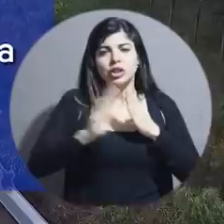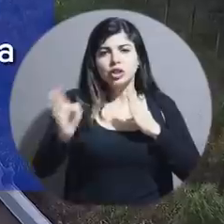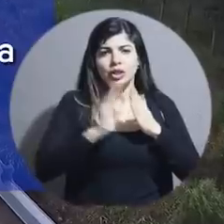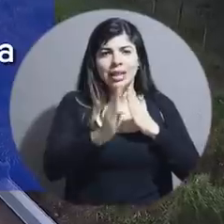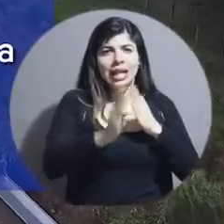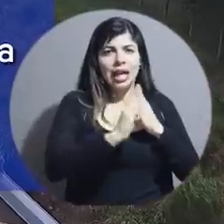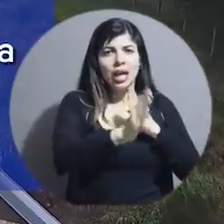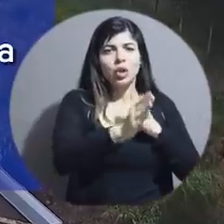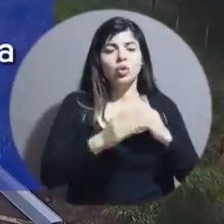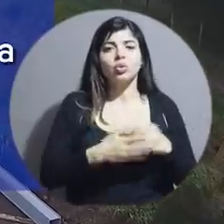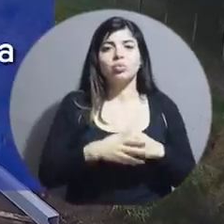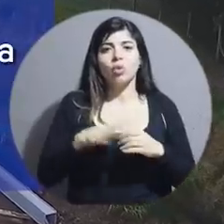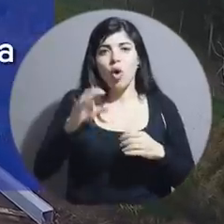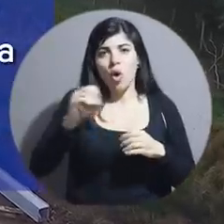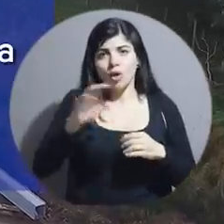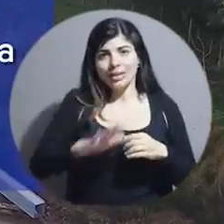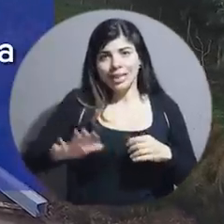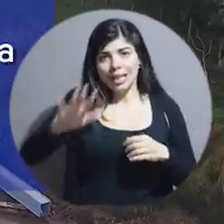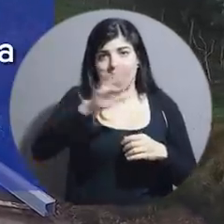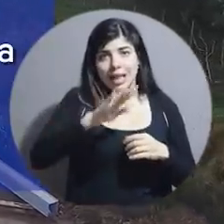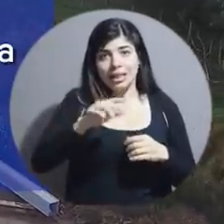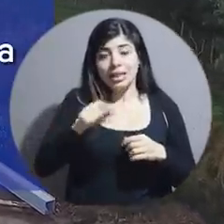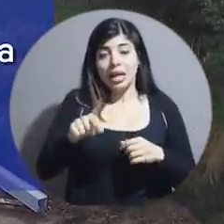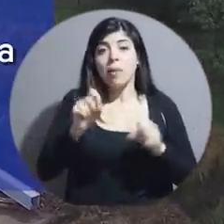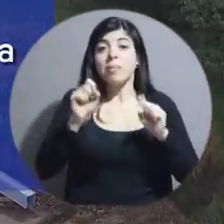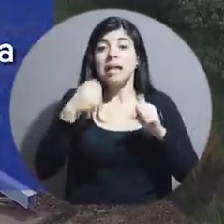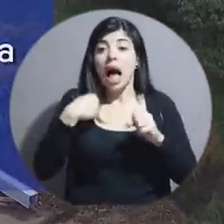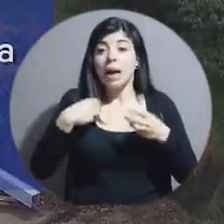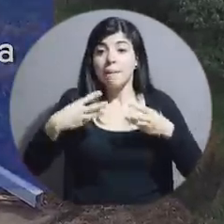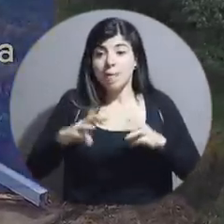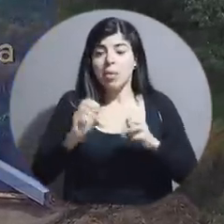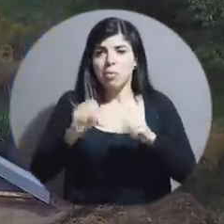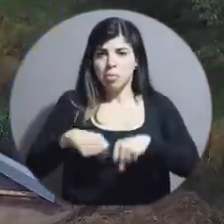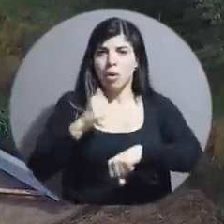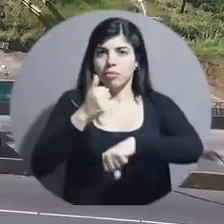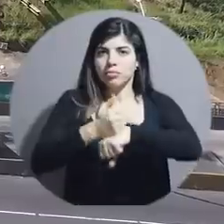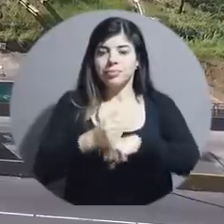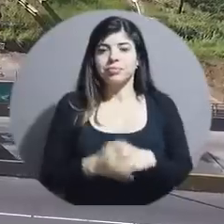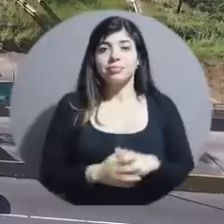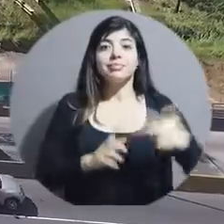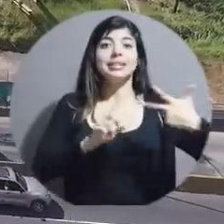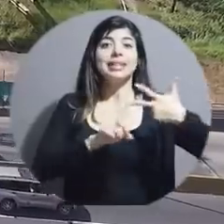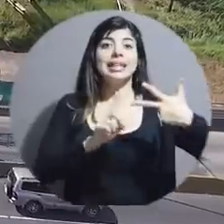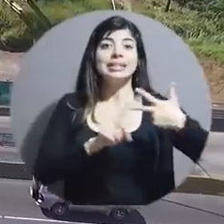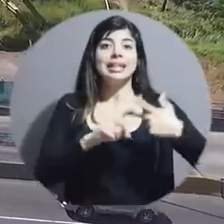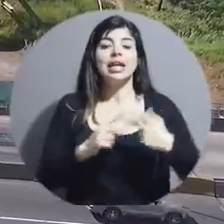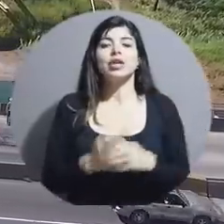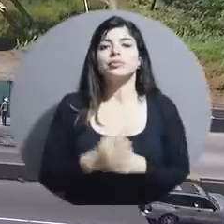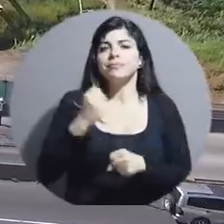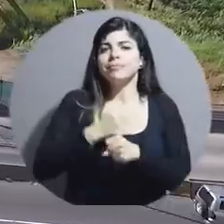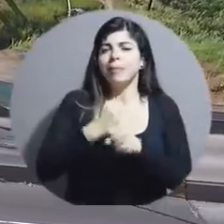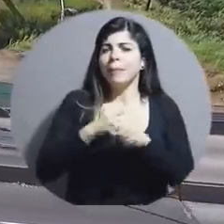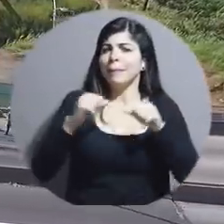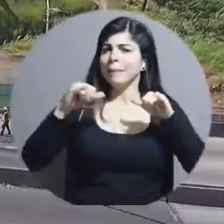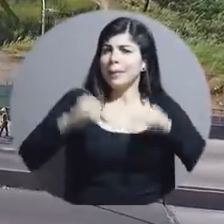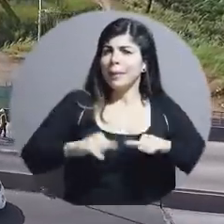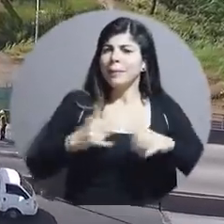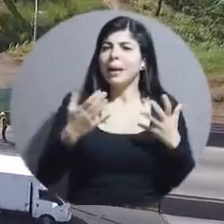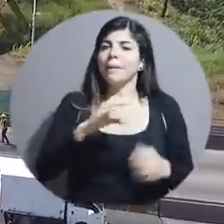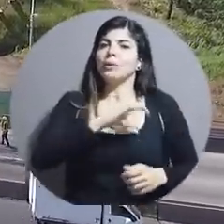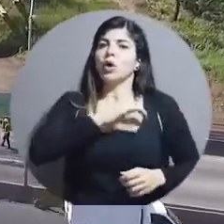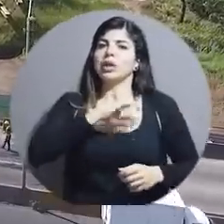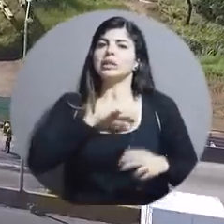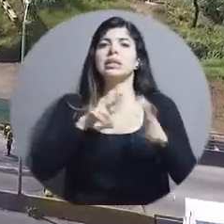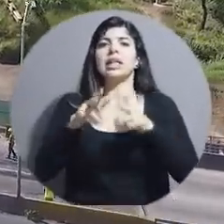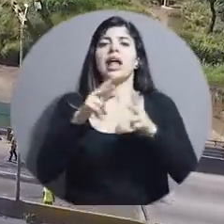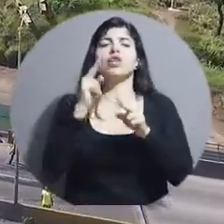de las distintas rutas de Occidente que posean esa modalidad. Tercero, operativos permanentes de la Policía